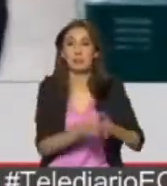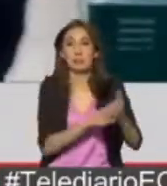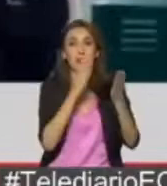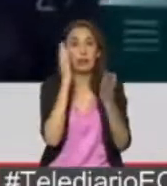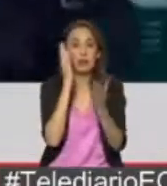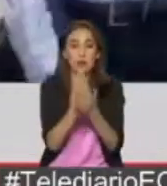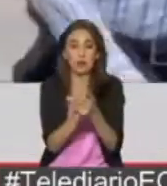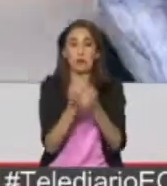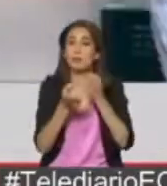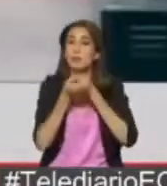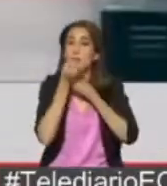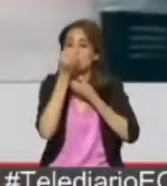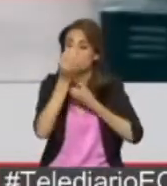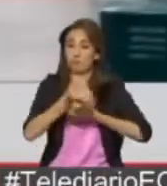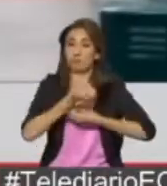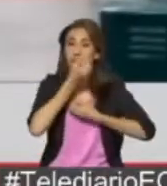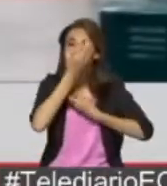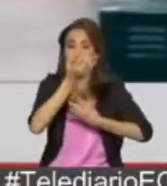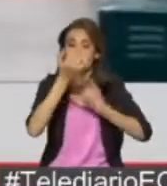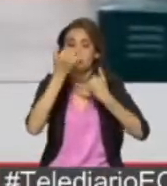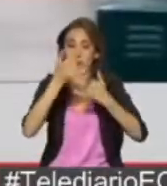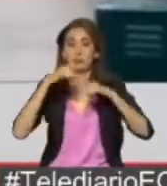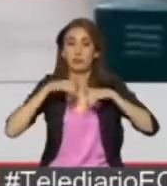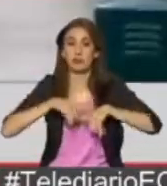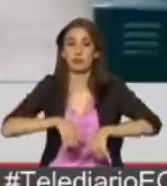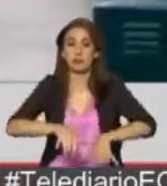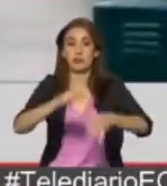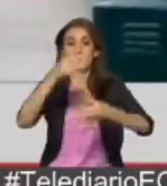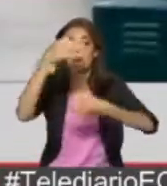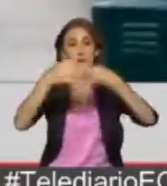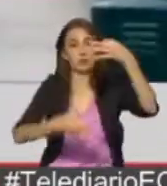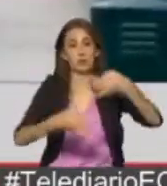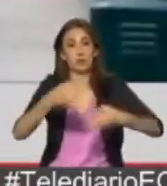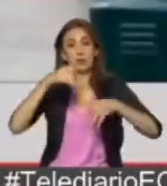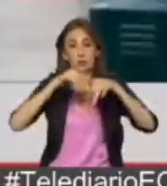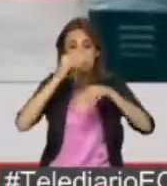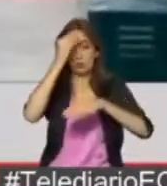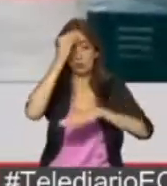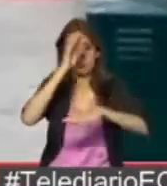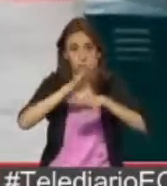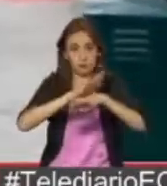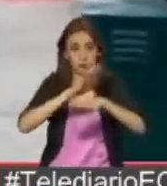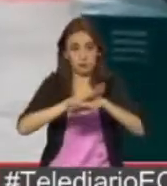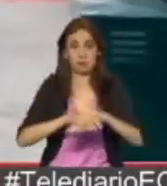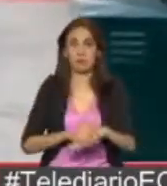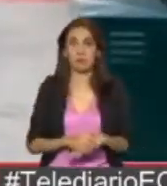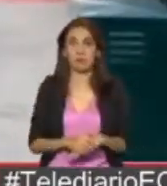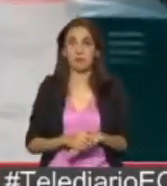casación. Esa es la información que se ha suscitado en la Corte Nacional de Justicia. Continuamos en estudios con más. Buenos días.